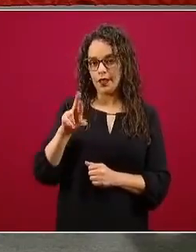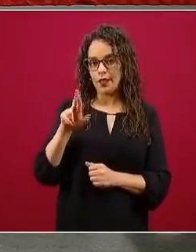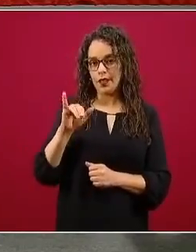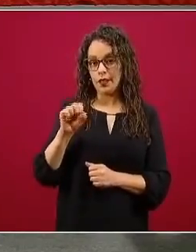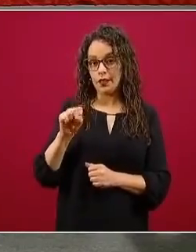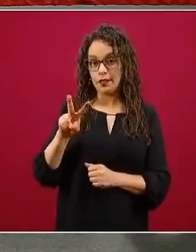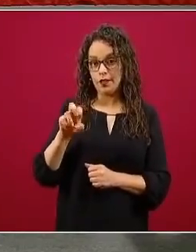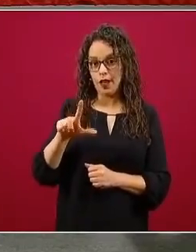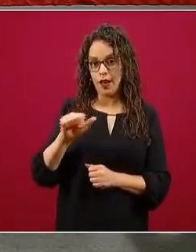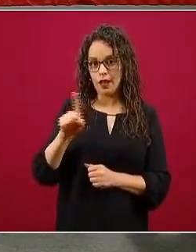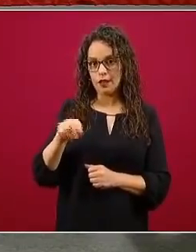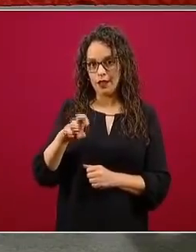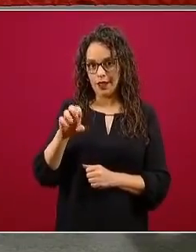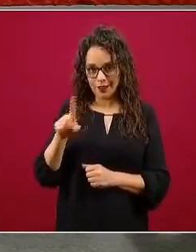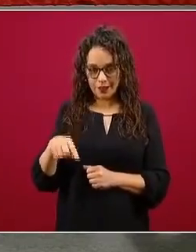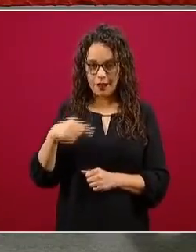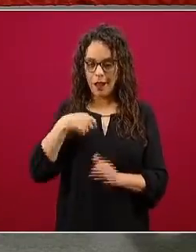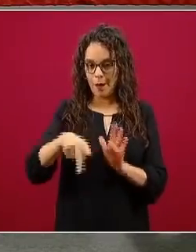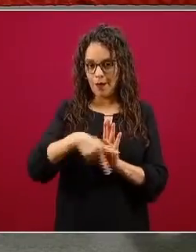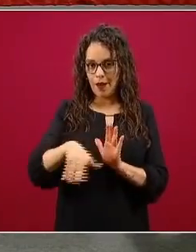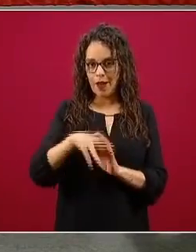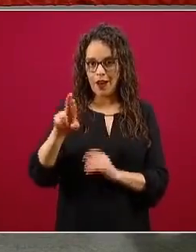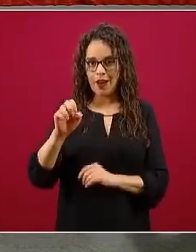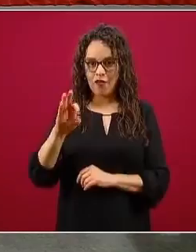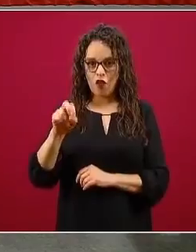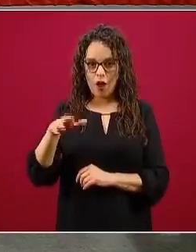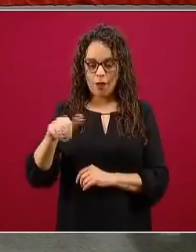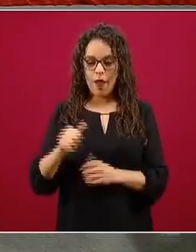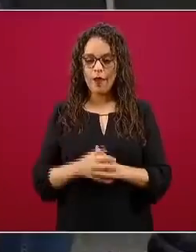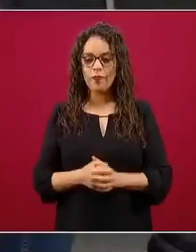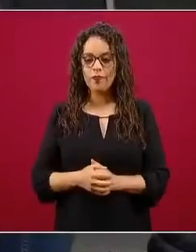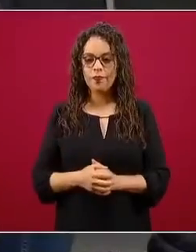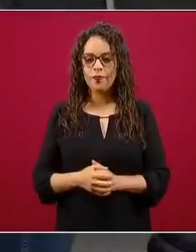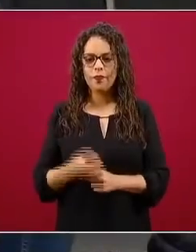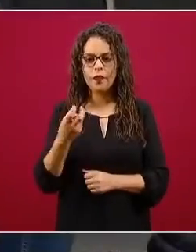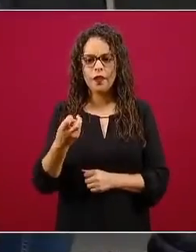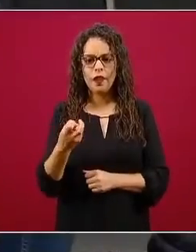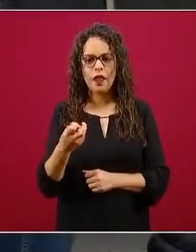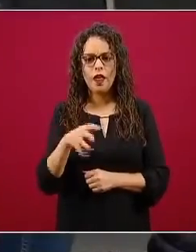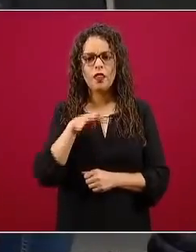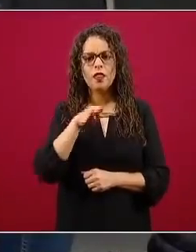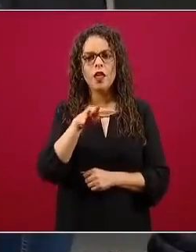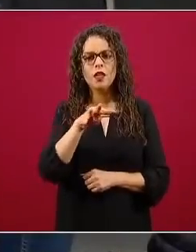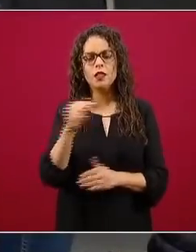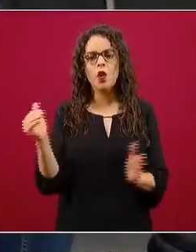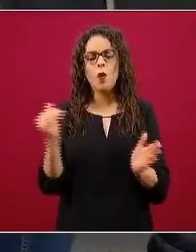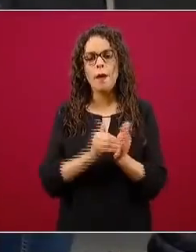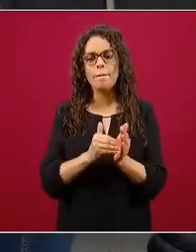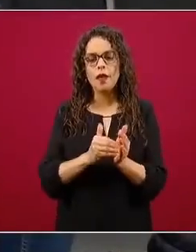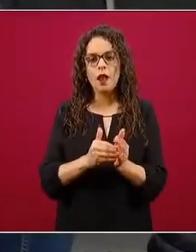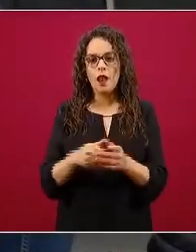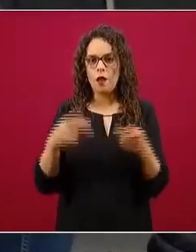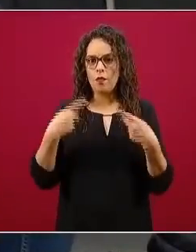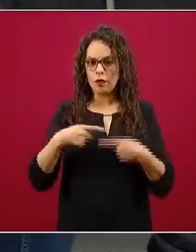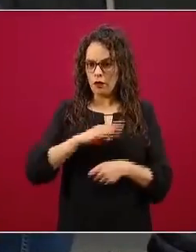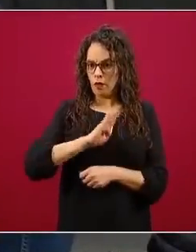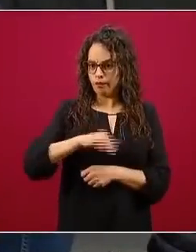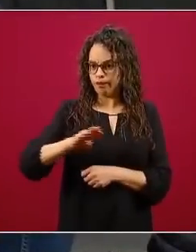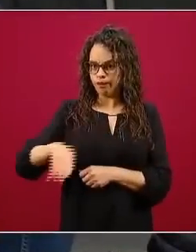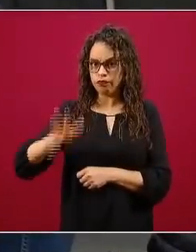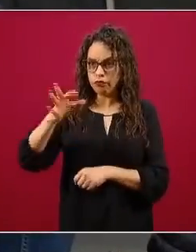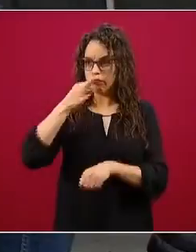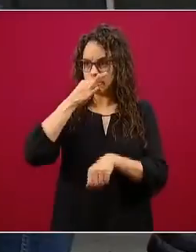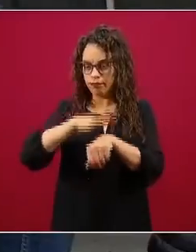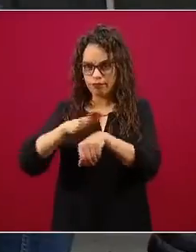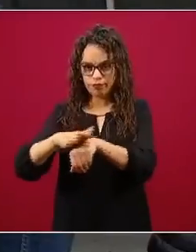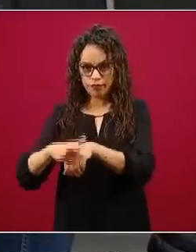periódico Reforma. Solo precisar, a estas 19,000 defunciones anunciadas tenemos que sumar